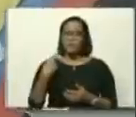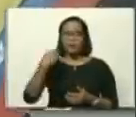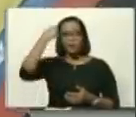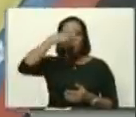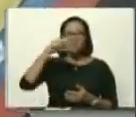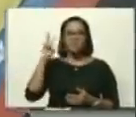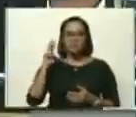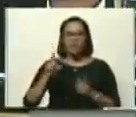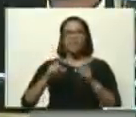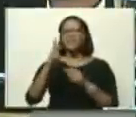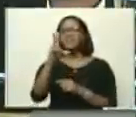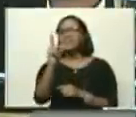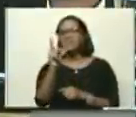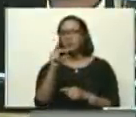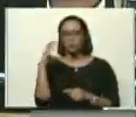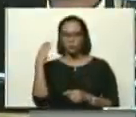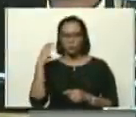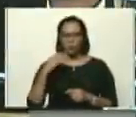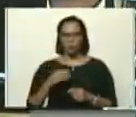allá.